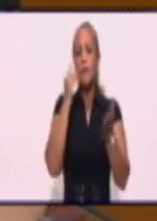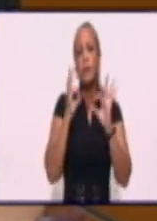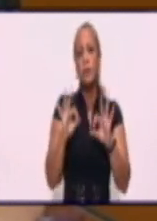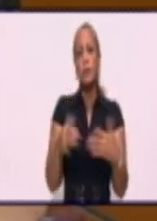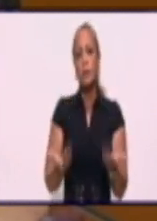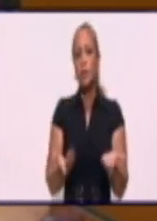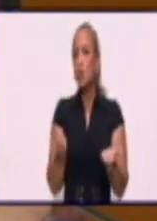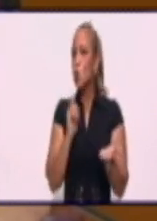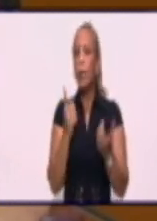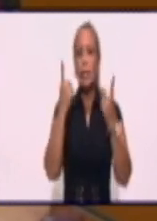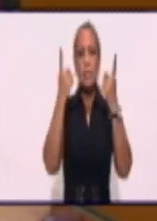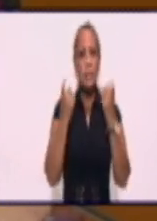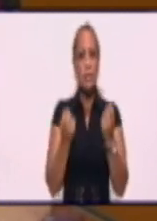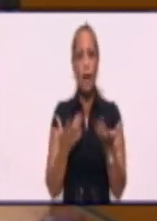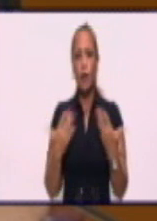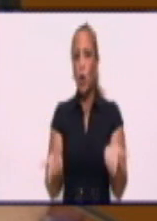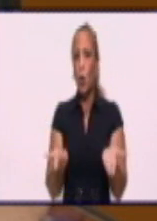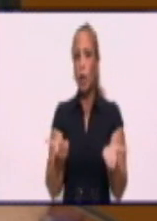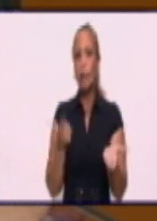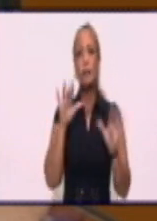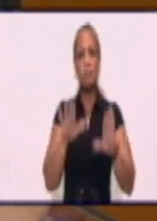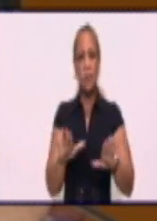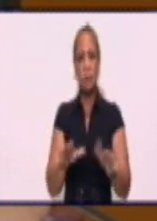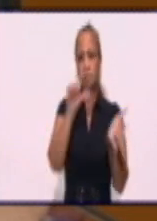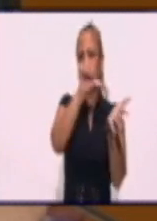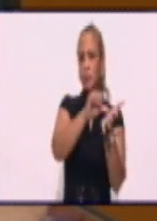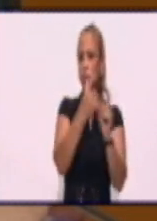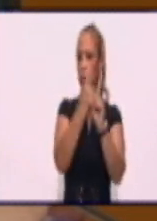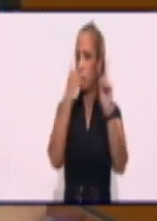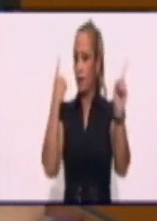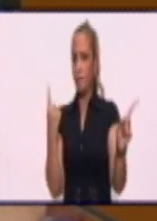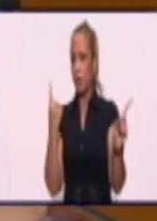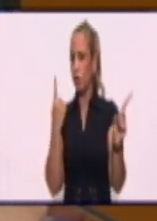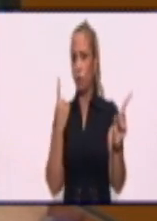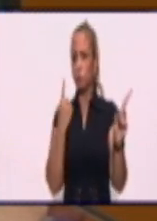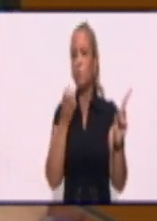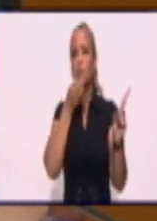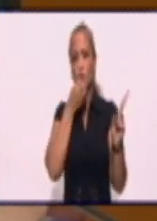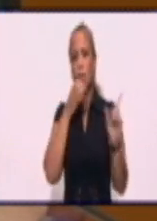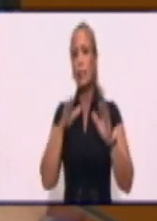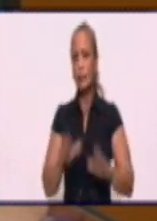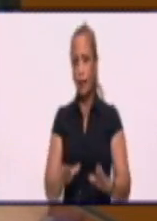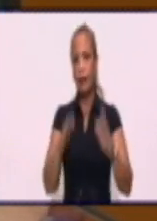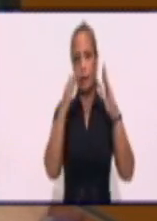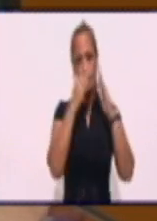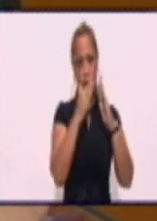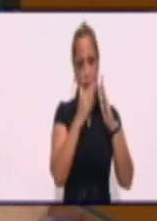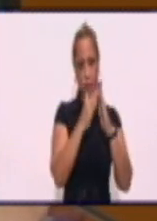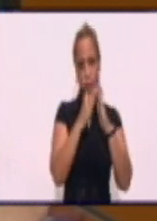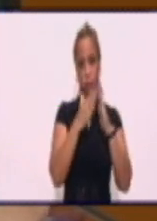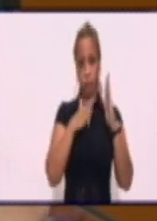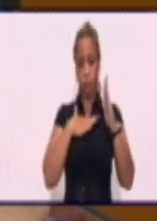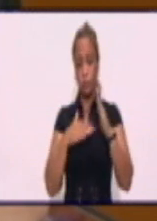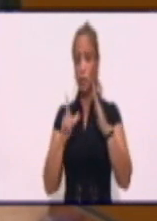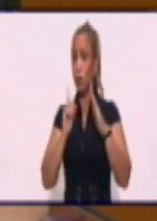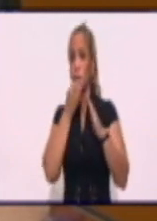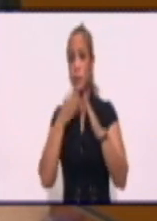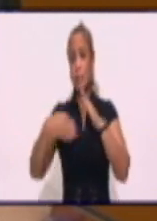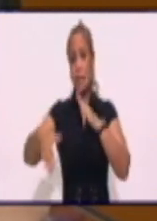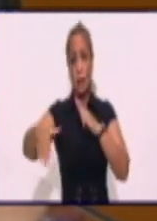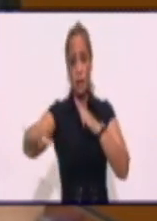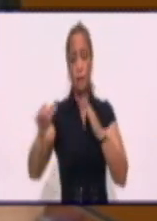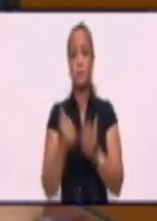no es necesario que pase a un centro de aislamiento. Repito, los trabajadores hoy de zona roja, la gran